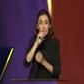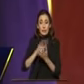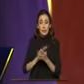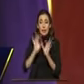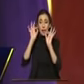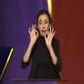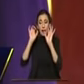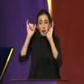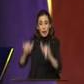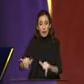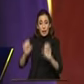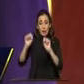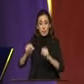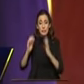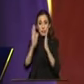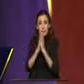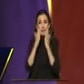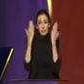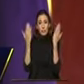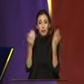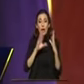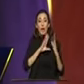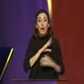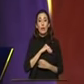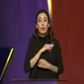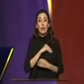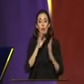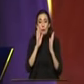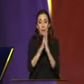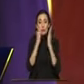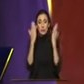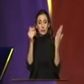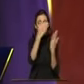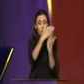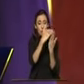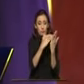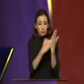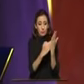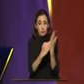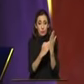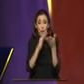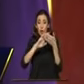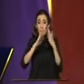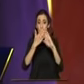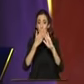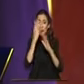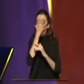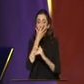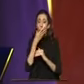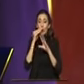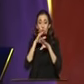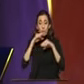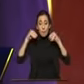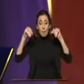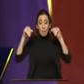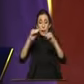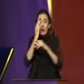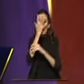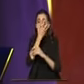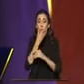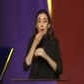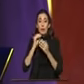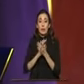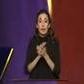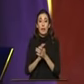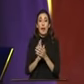mágico tan maravilloso que puso en sus novelas. Pueblos mágicos, así se los llama, y están acreditados